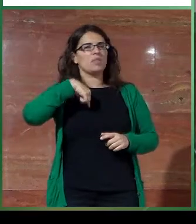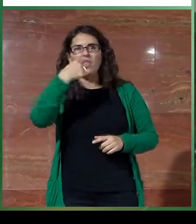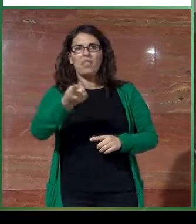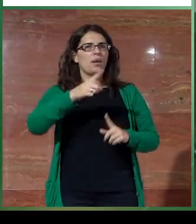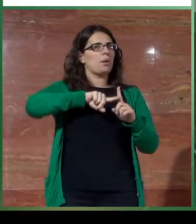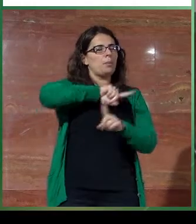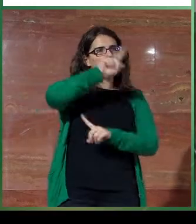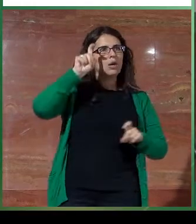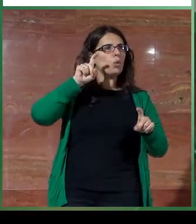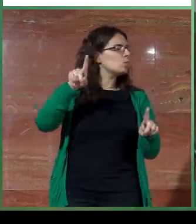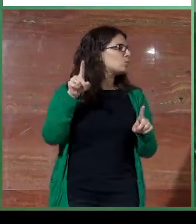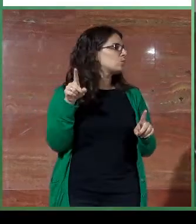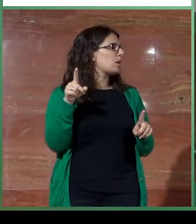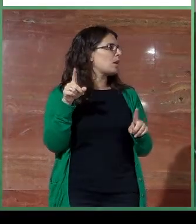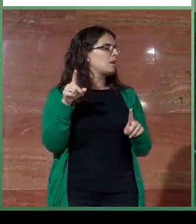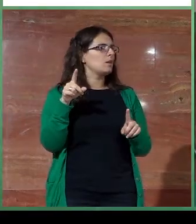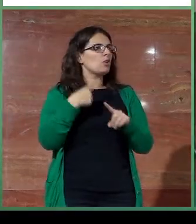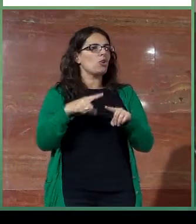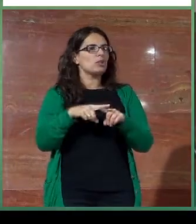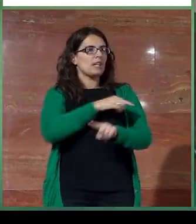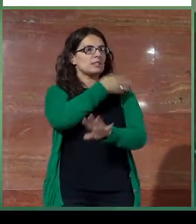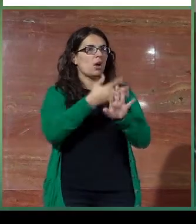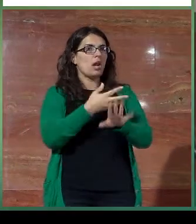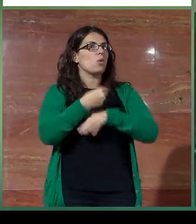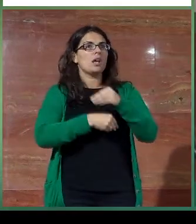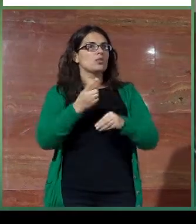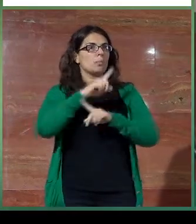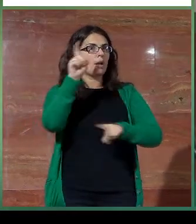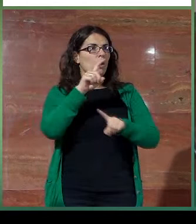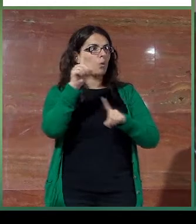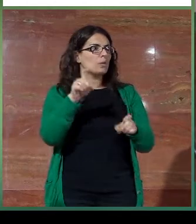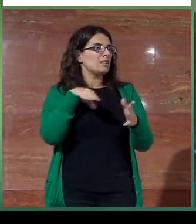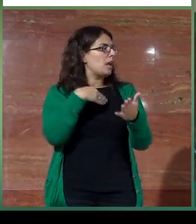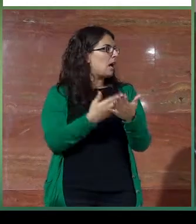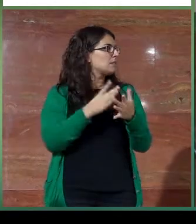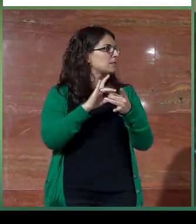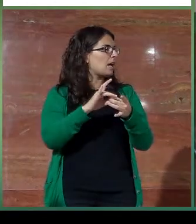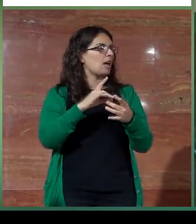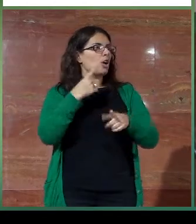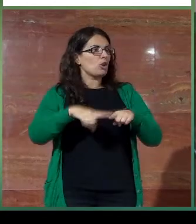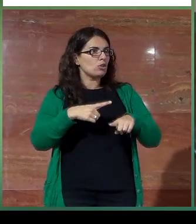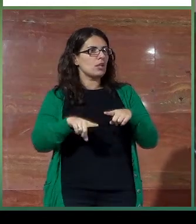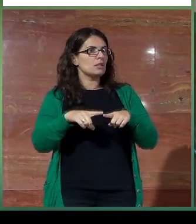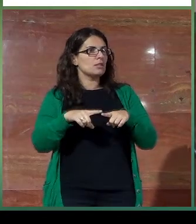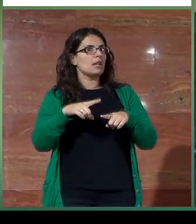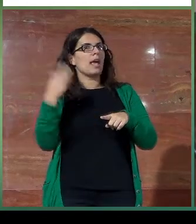cosas que hasta ahora no han hecho, y aquellas incluso donde se muerde la lengua para no decirlas. Yo creo que es el momento de